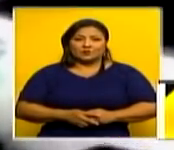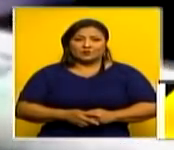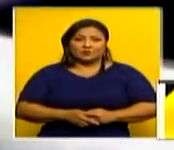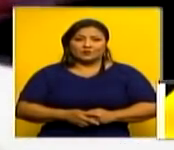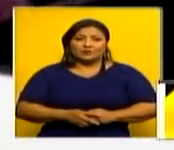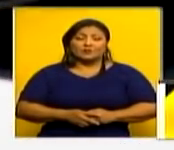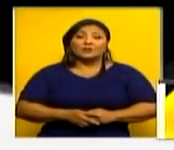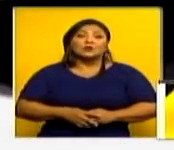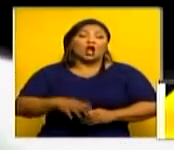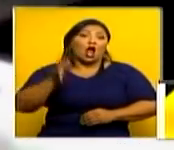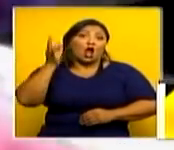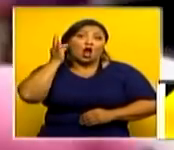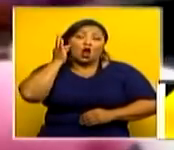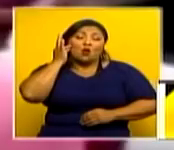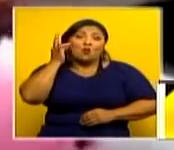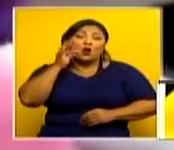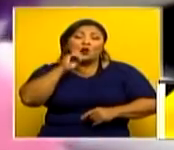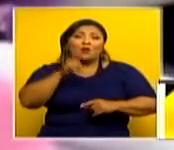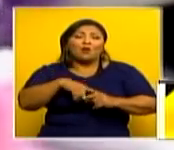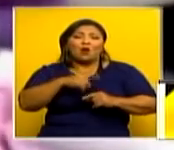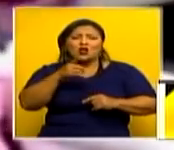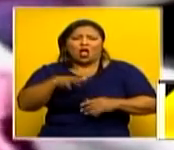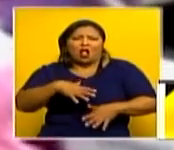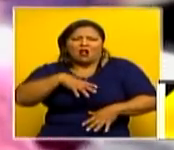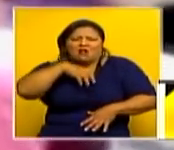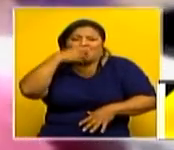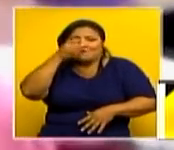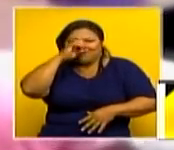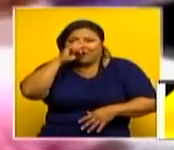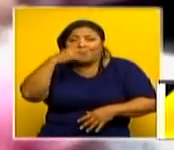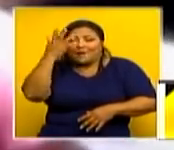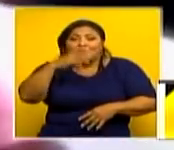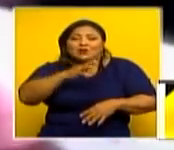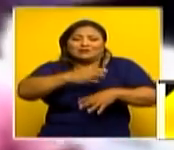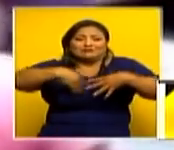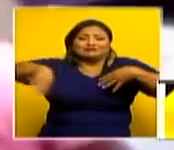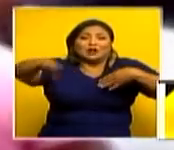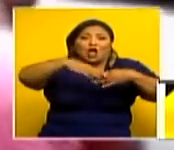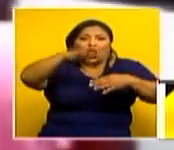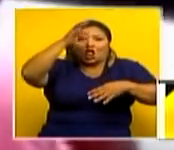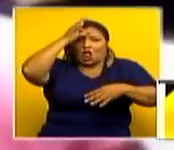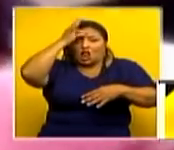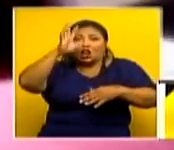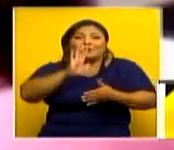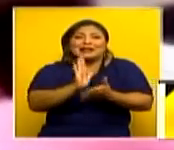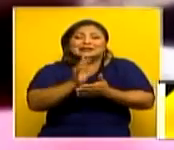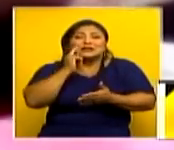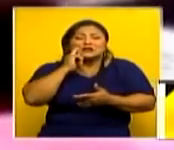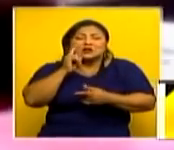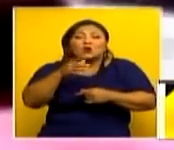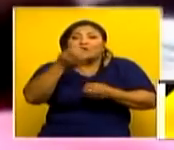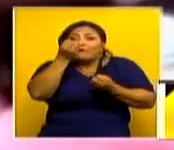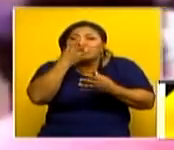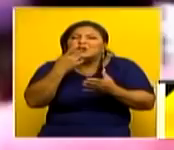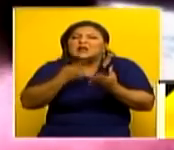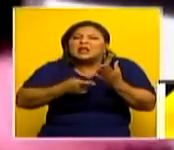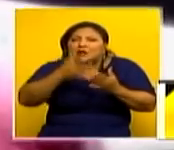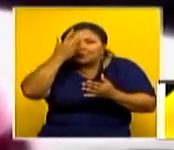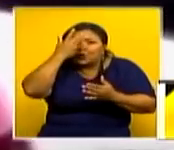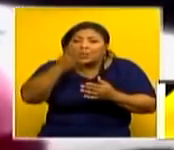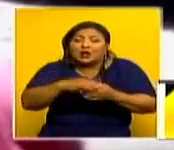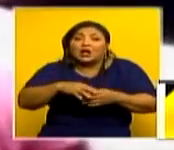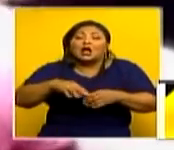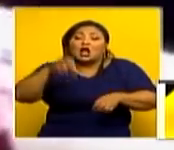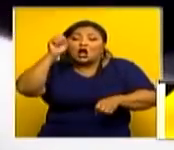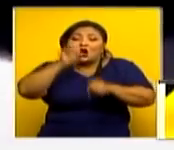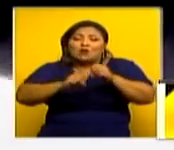La reacción de la señora se da luego de un operativo municipal en los alrededores del hospital Teodoro Maldonado Carbo. Según la información, no solo le rompió las